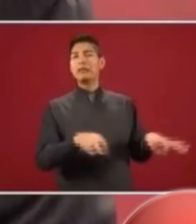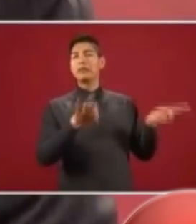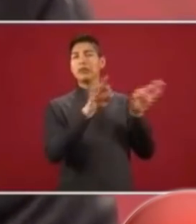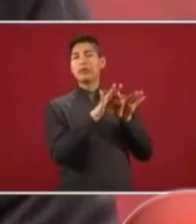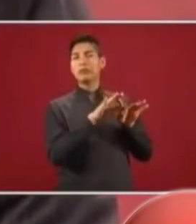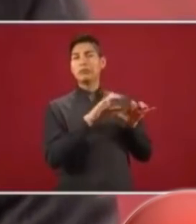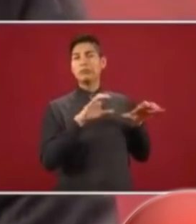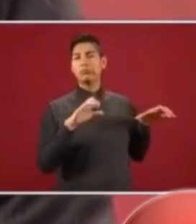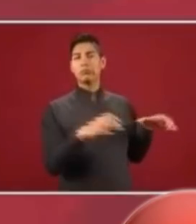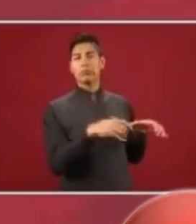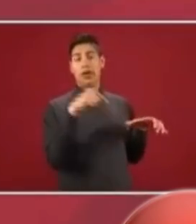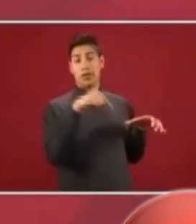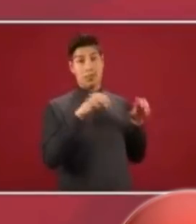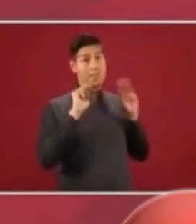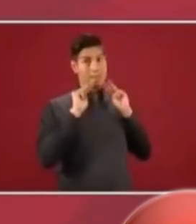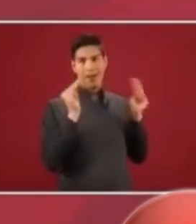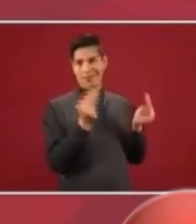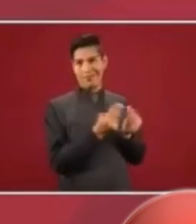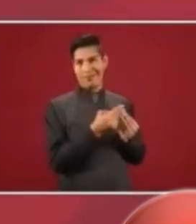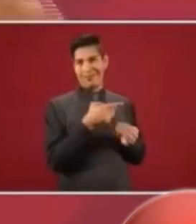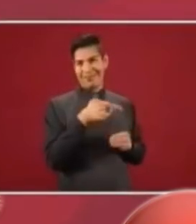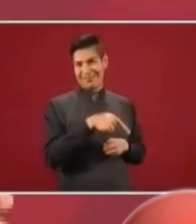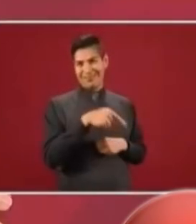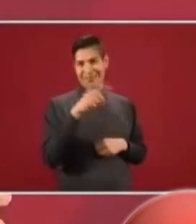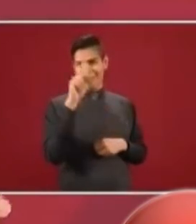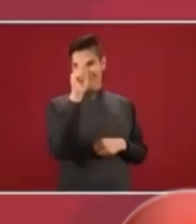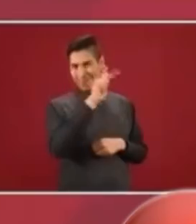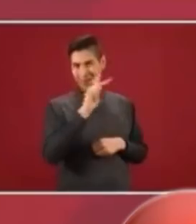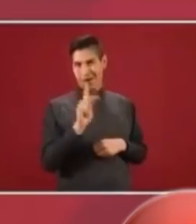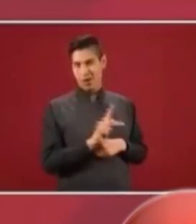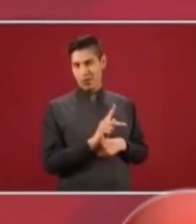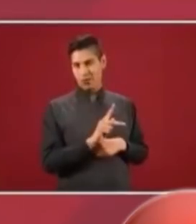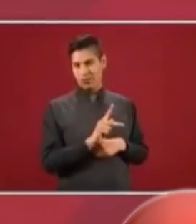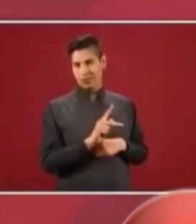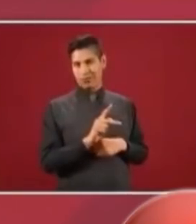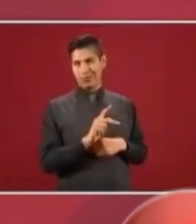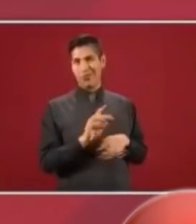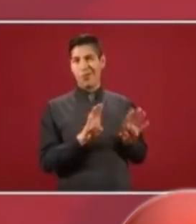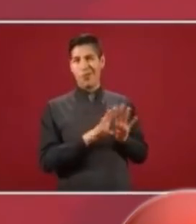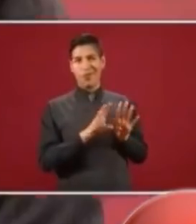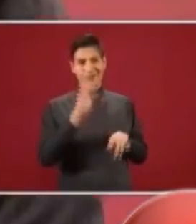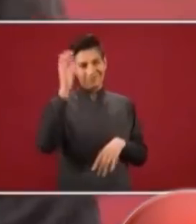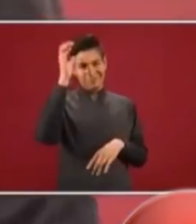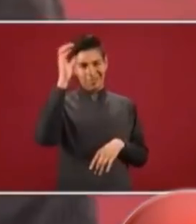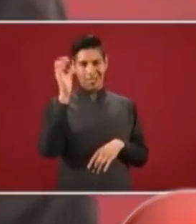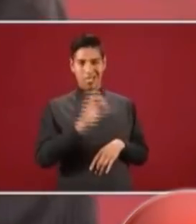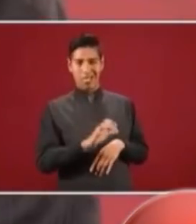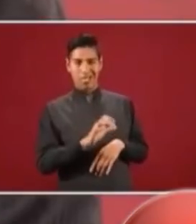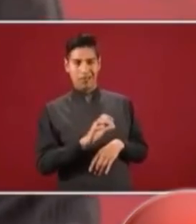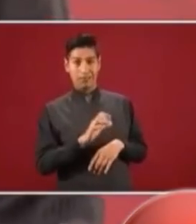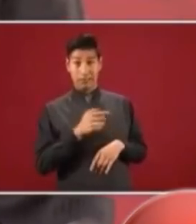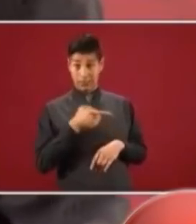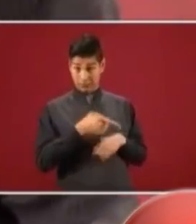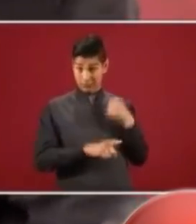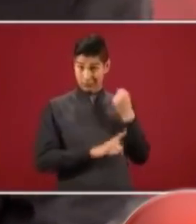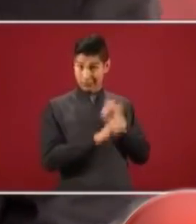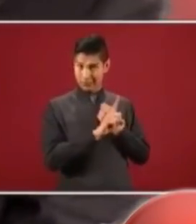sea el crimen organizado o la delincuencia común. Yo sostengo